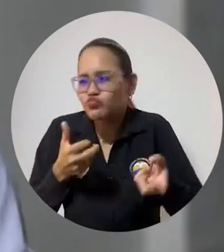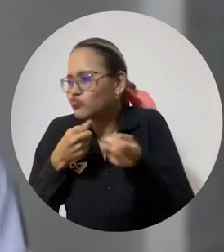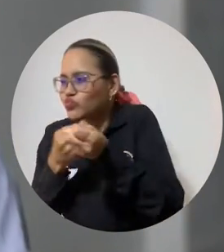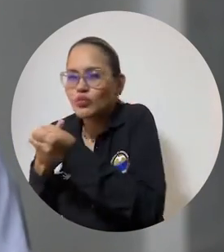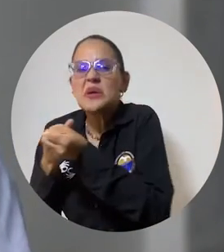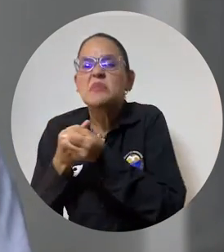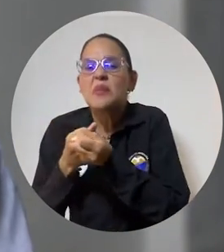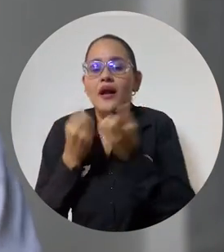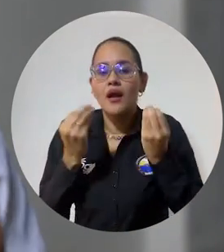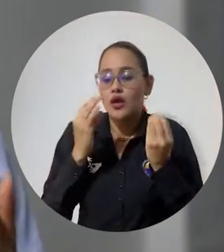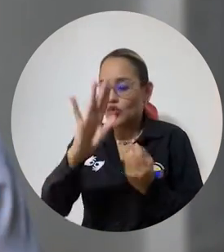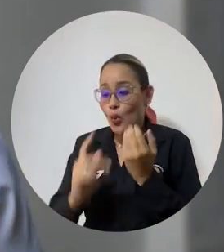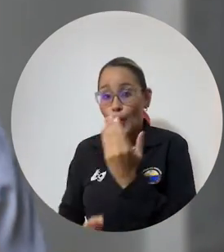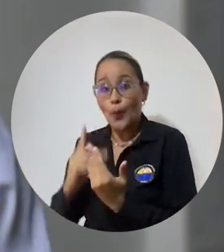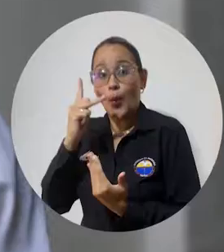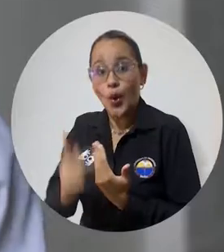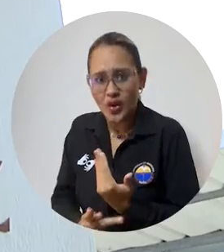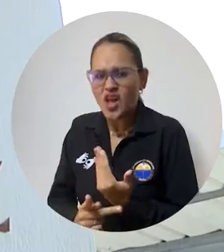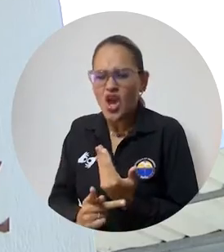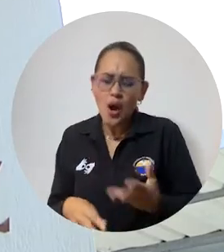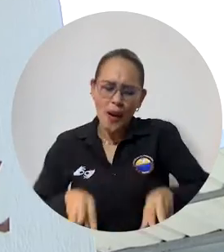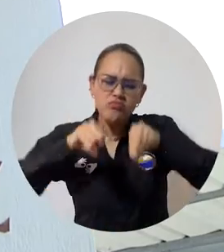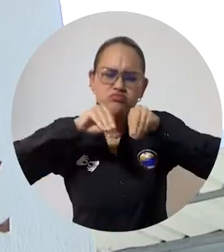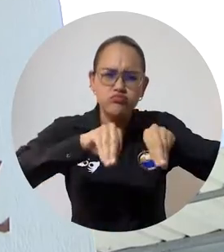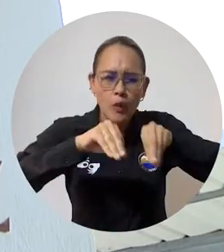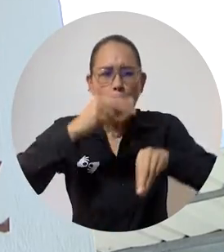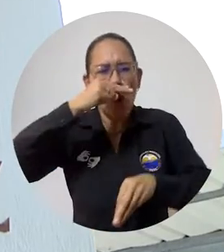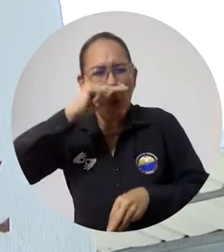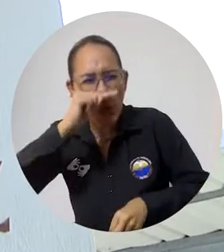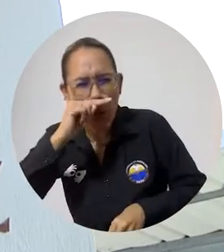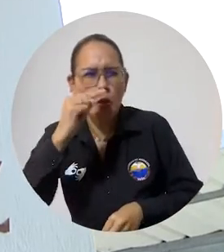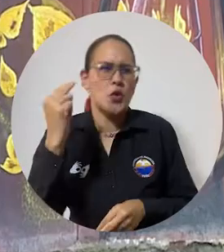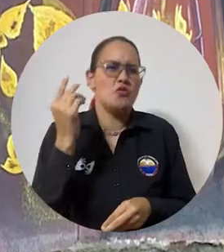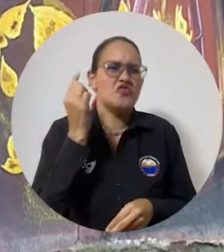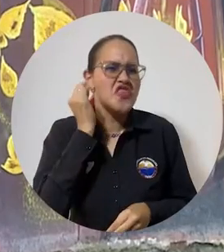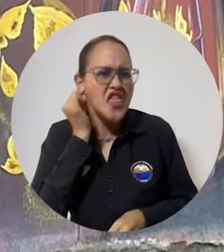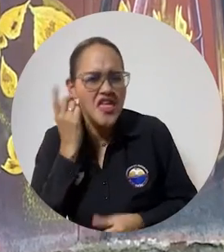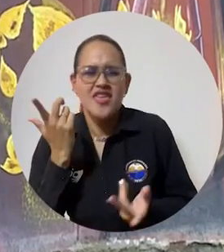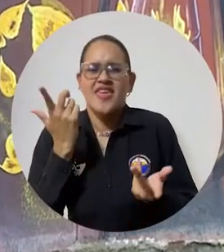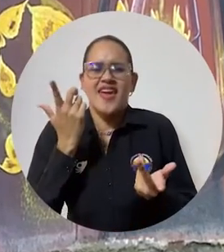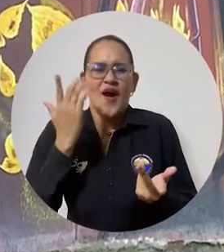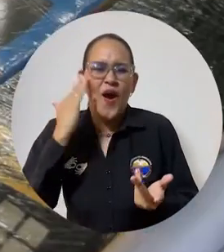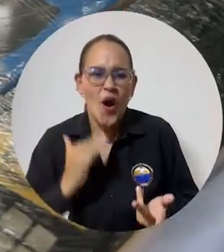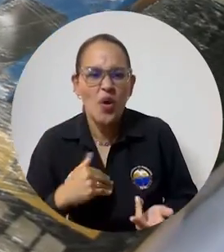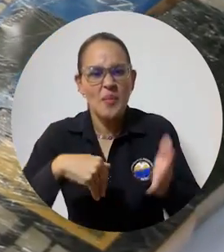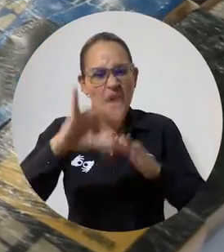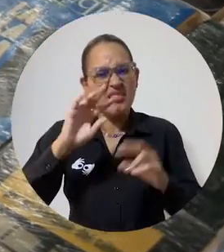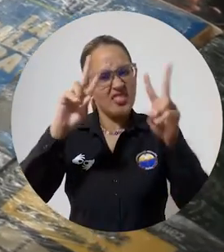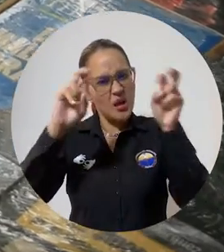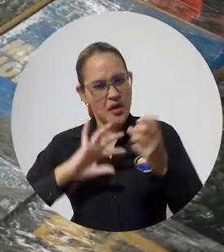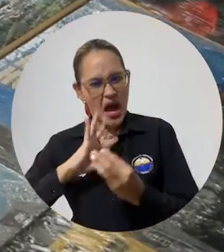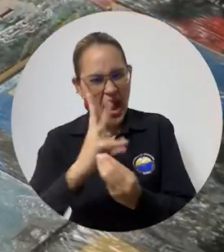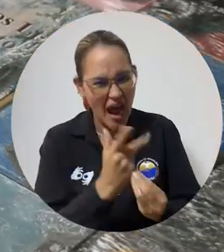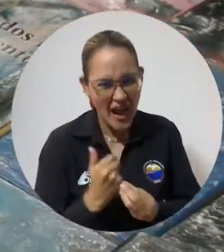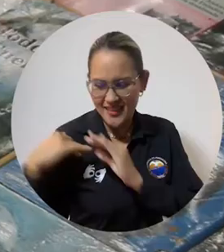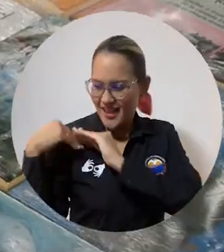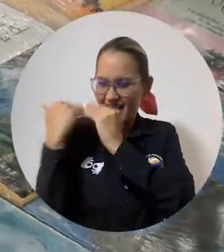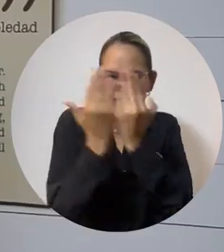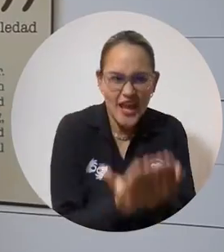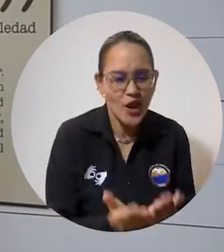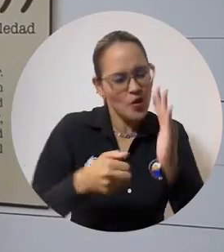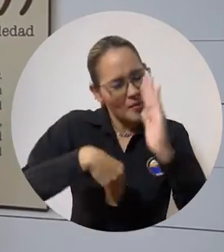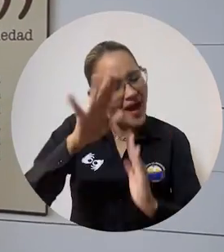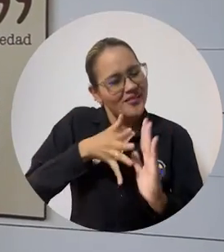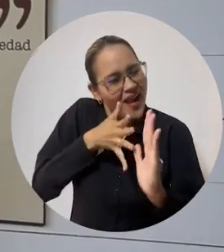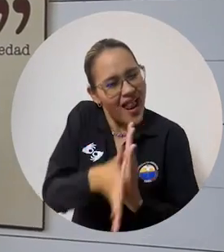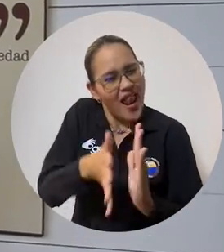ejecutarse y formar a niños, niñas y adolescentes en la cultura, arte y literatura basada en